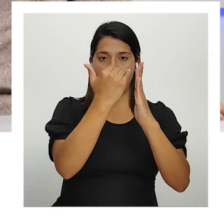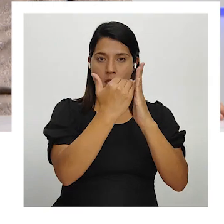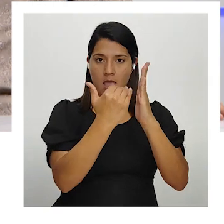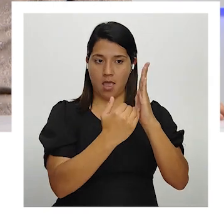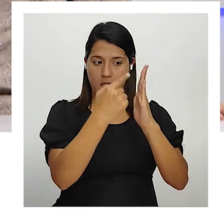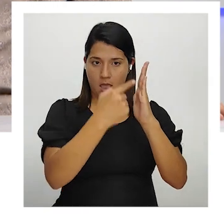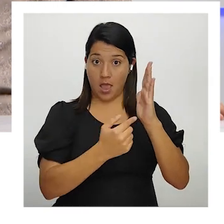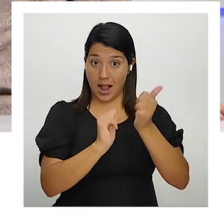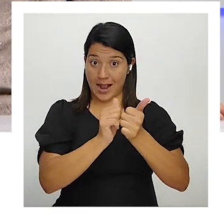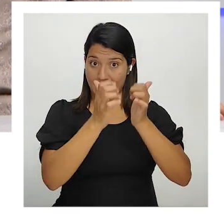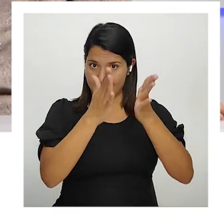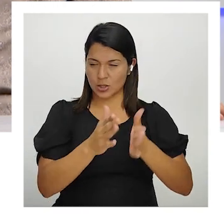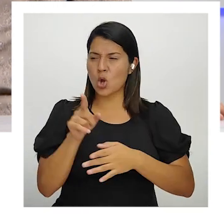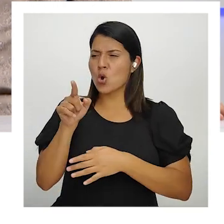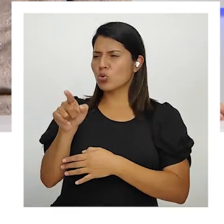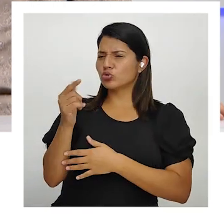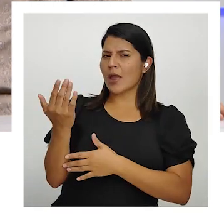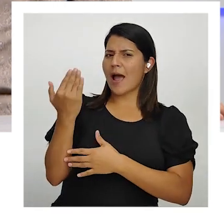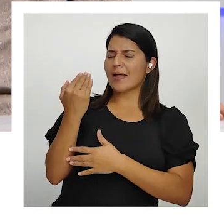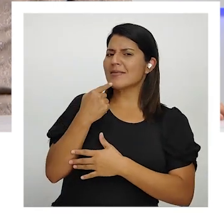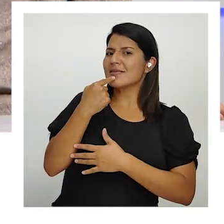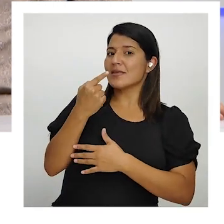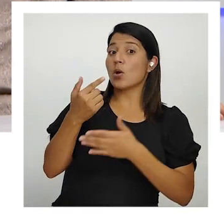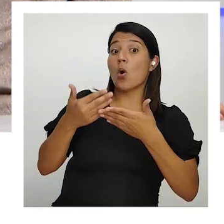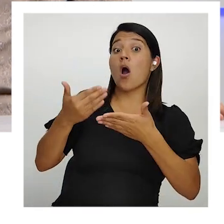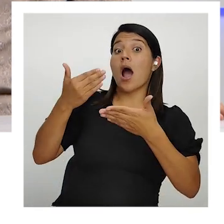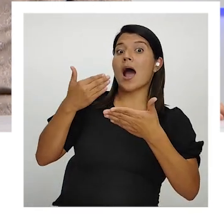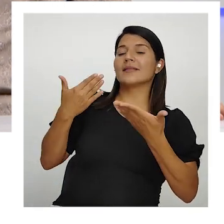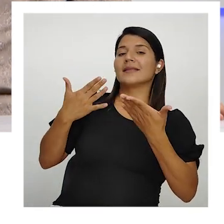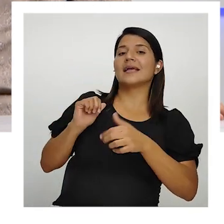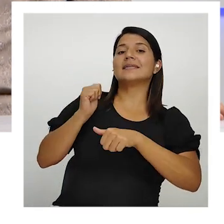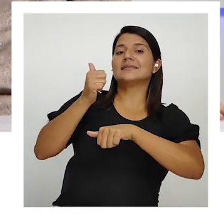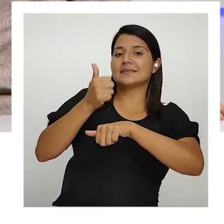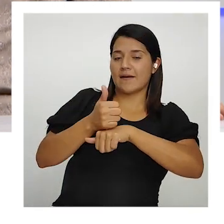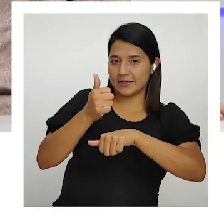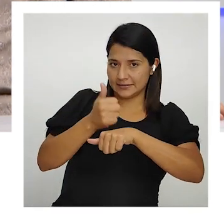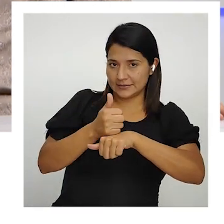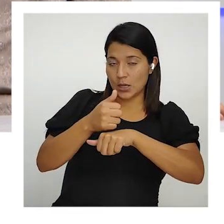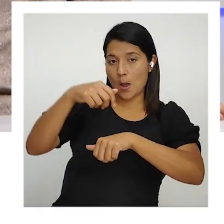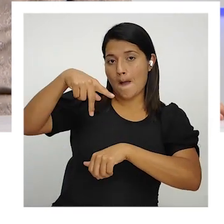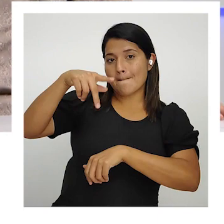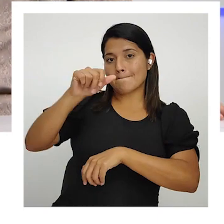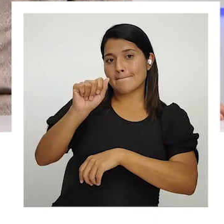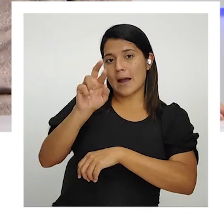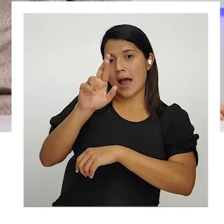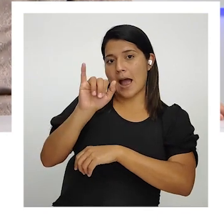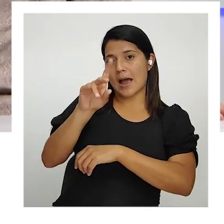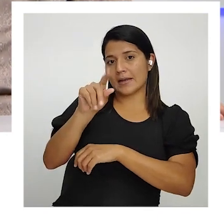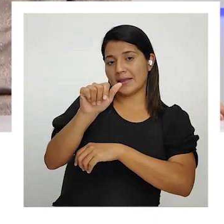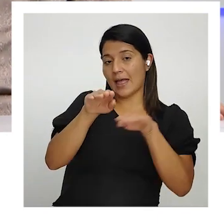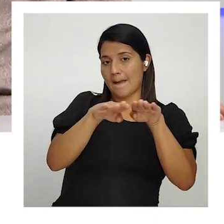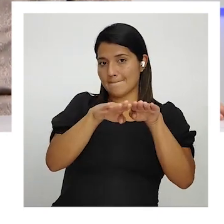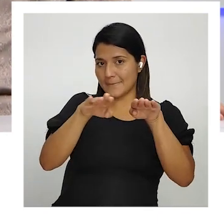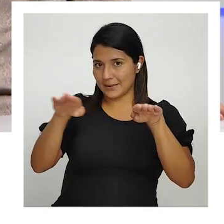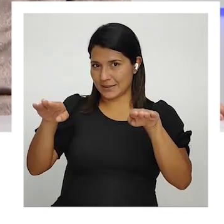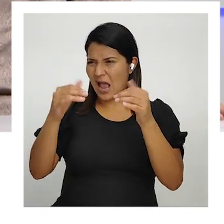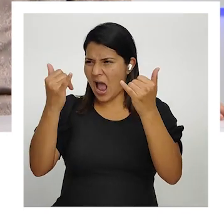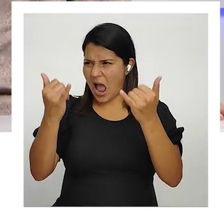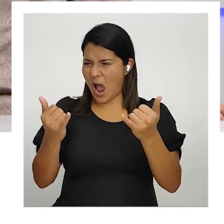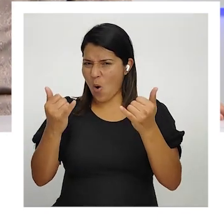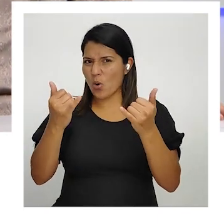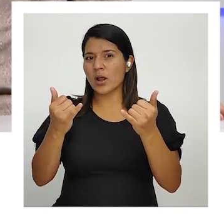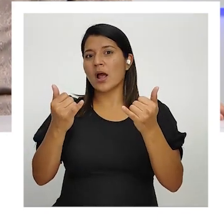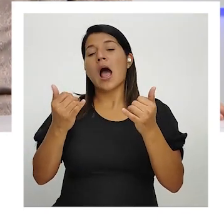un poco sobre que antes ya se establecía que tenía que haber paridad en forma vertical. Ahora es en forma horizontal.